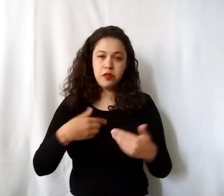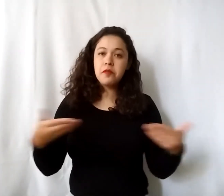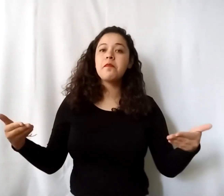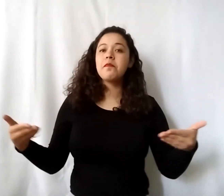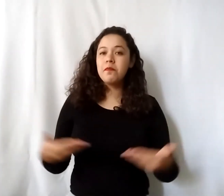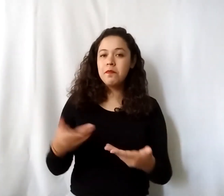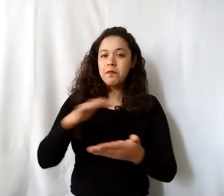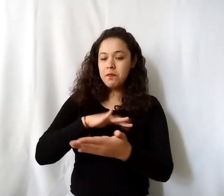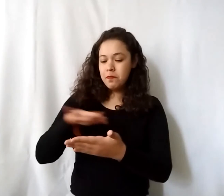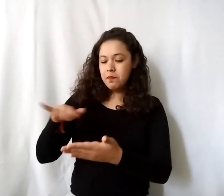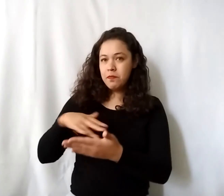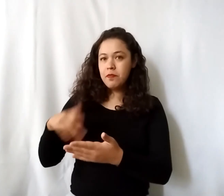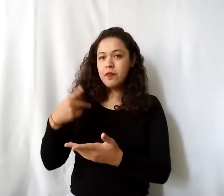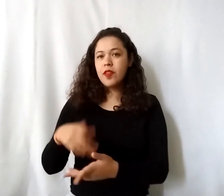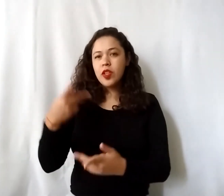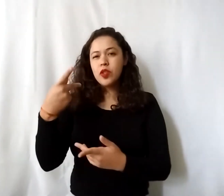leerles una breve semblanza.